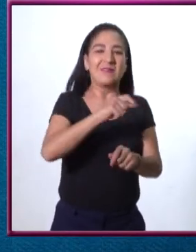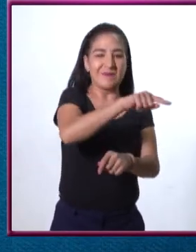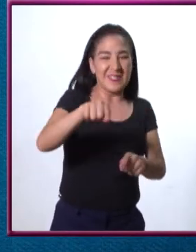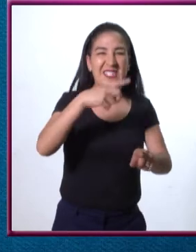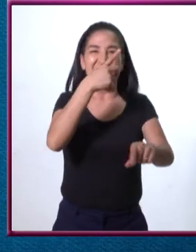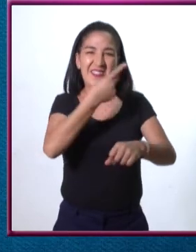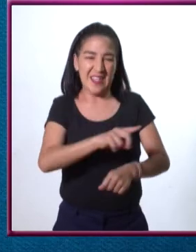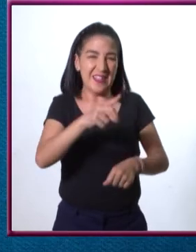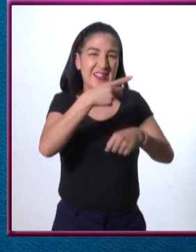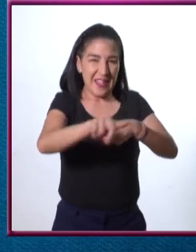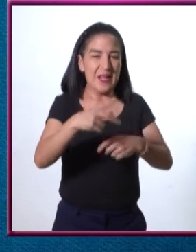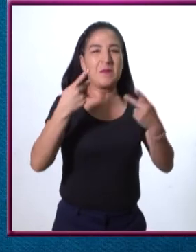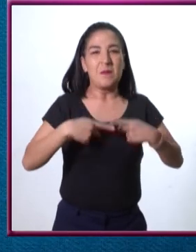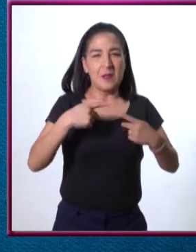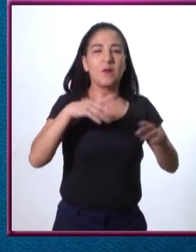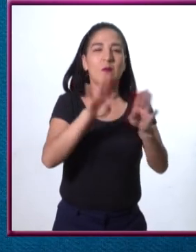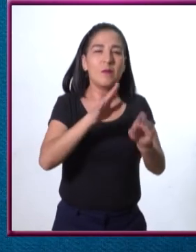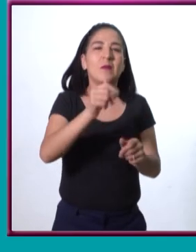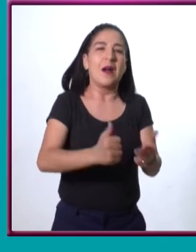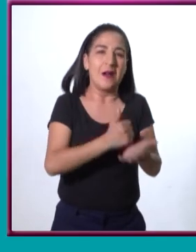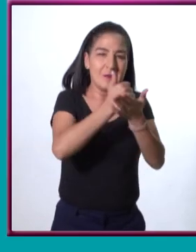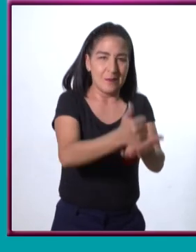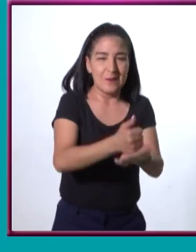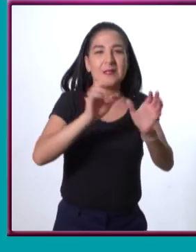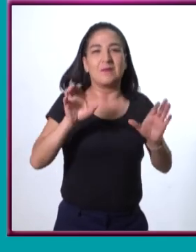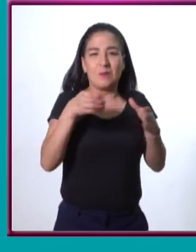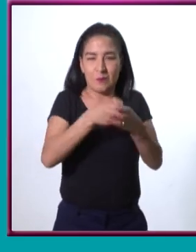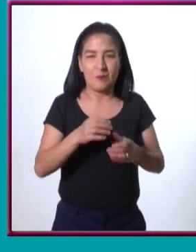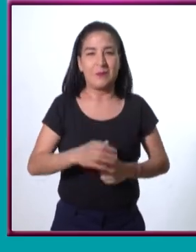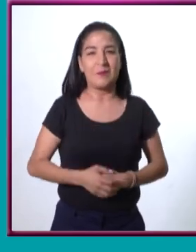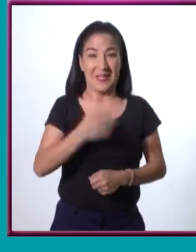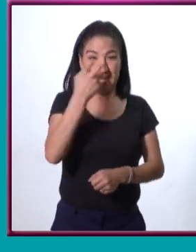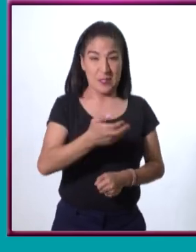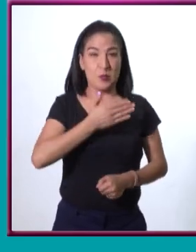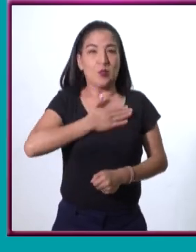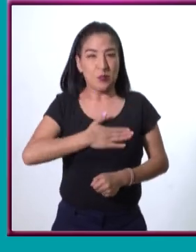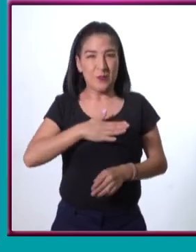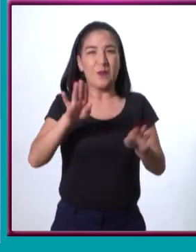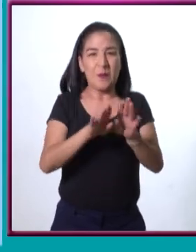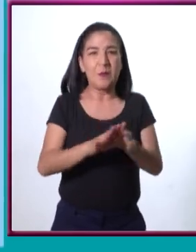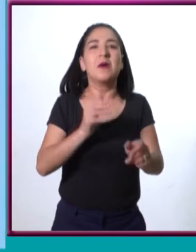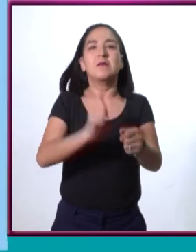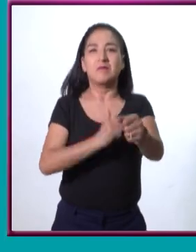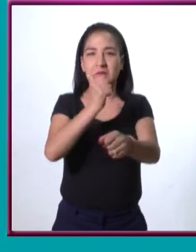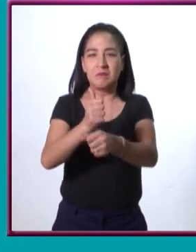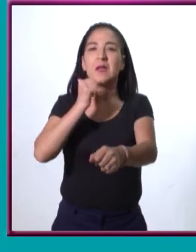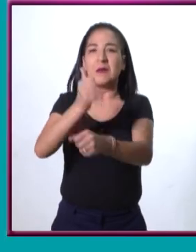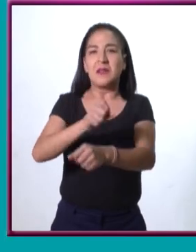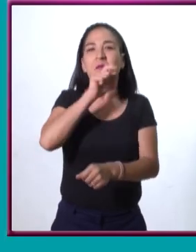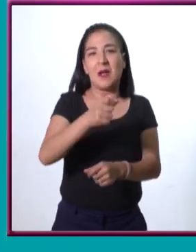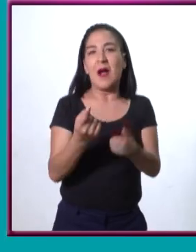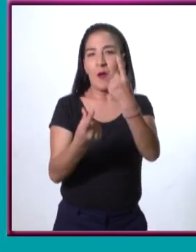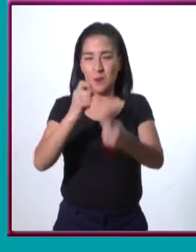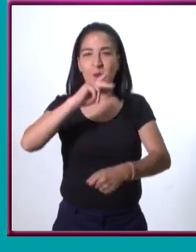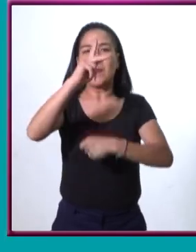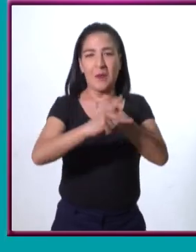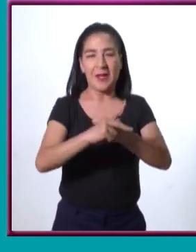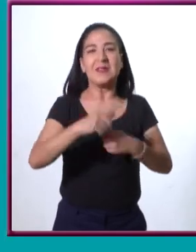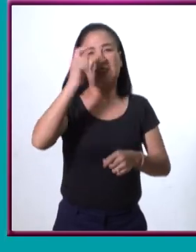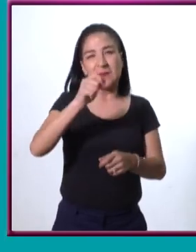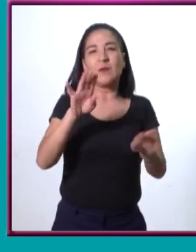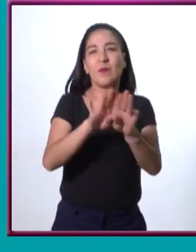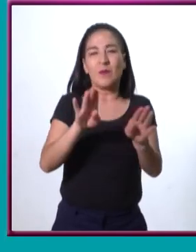los infractores y la comunidad. Este tipo de justicia se aplica en varios países para delitos menores, pero también al